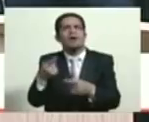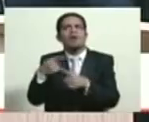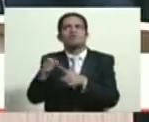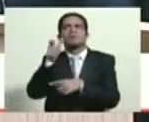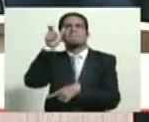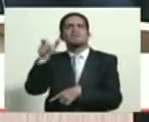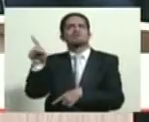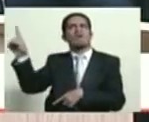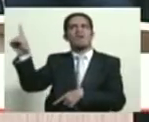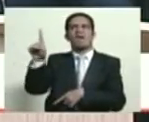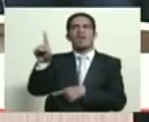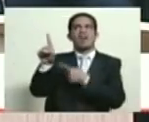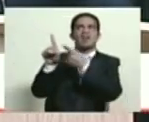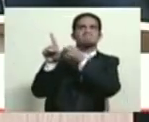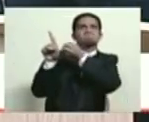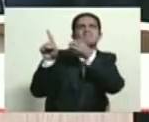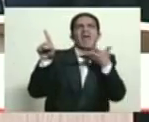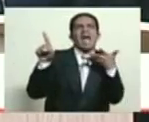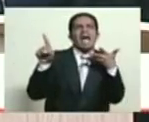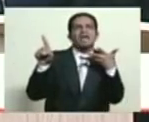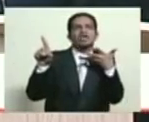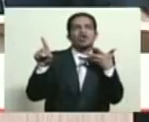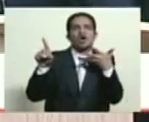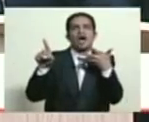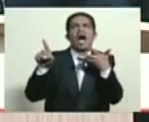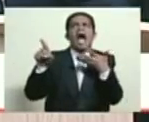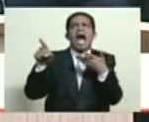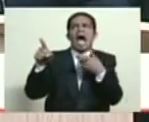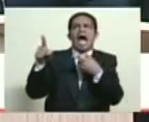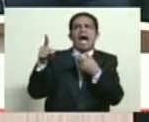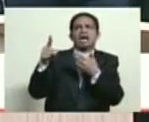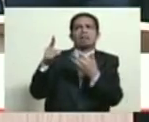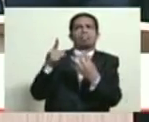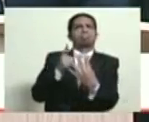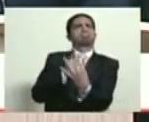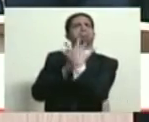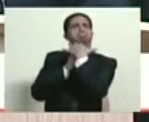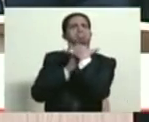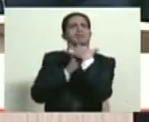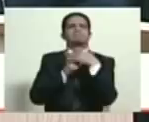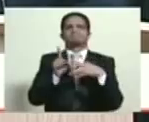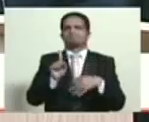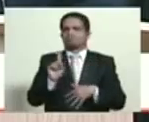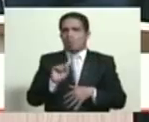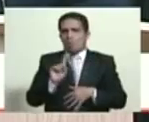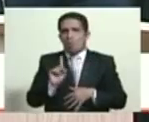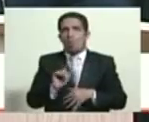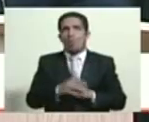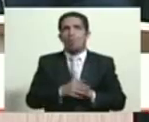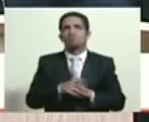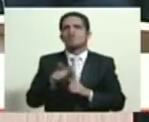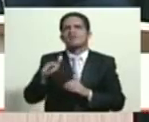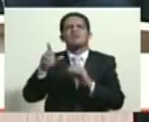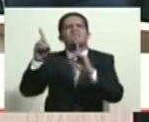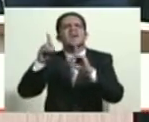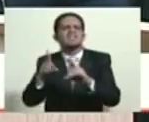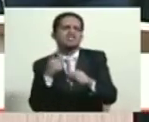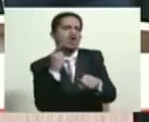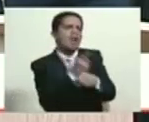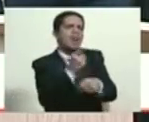por más blanco que sea, y por más psicópata que tenga, de lacayos aquí en Venezuela, a decidir por